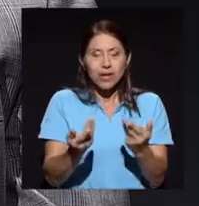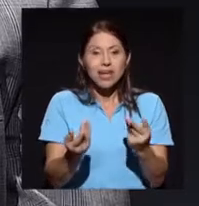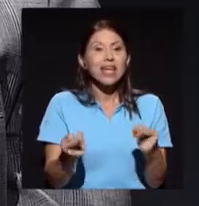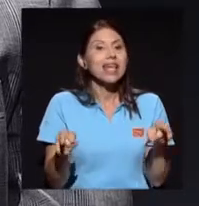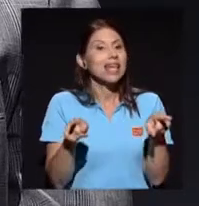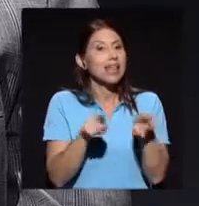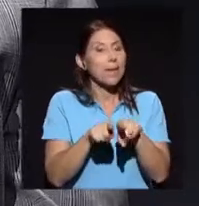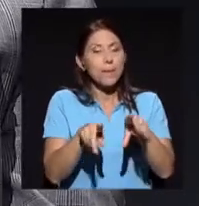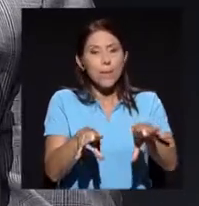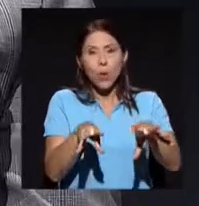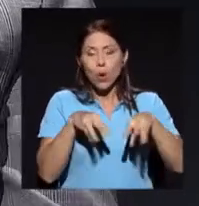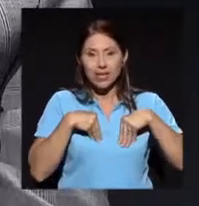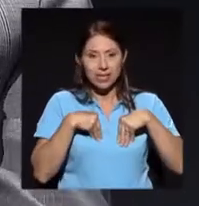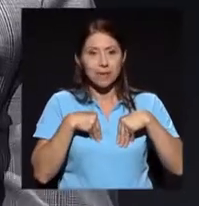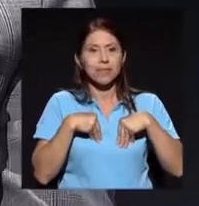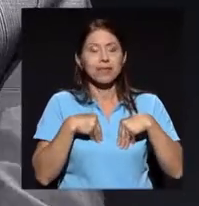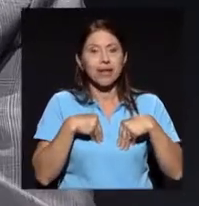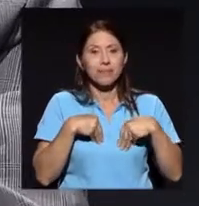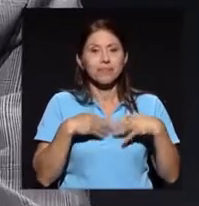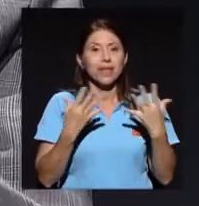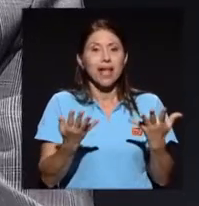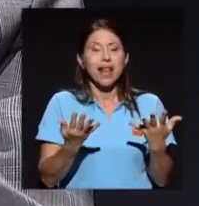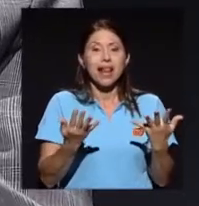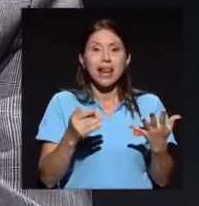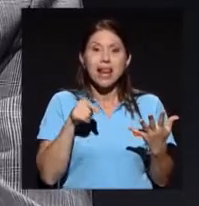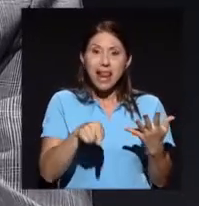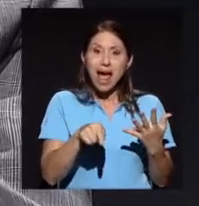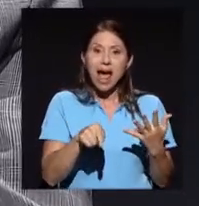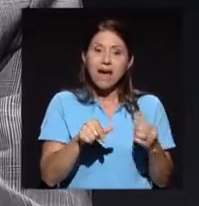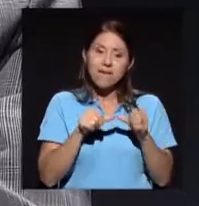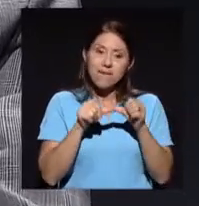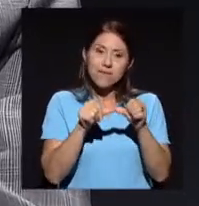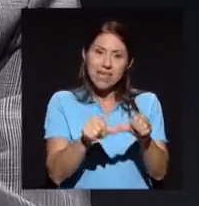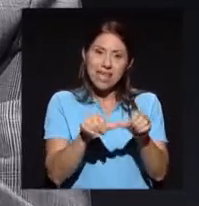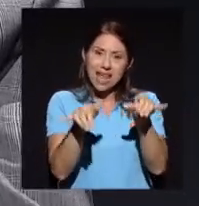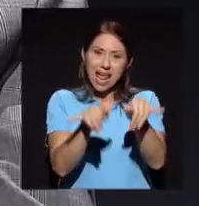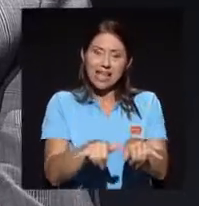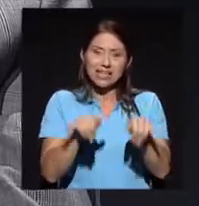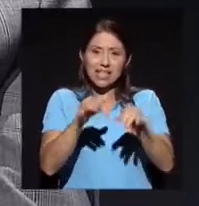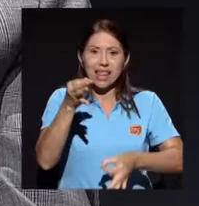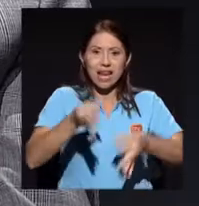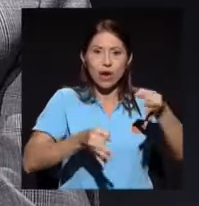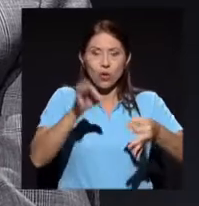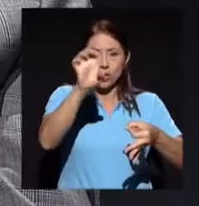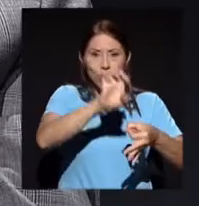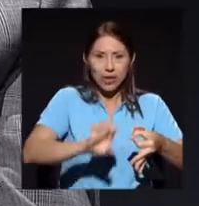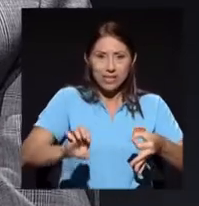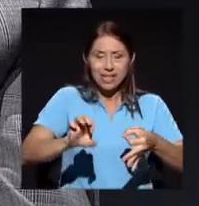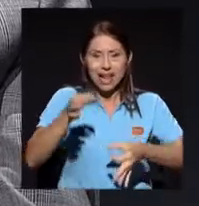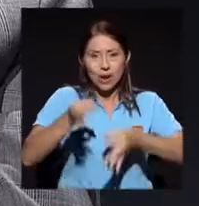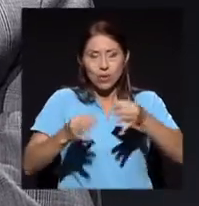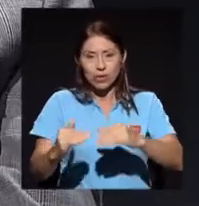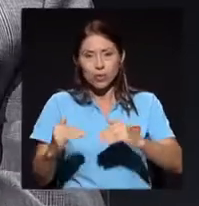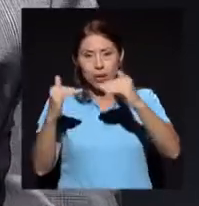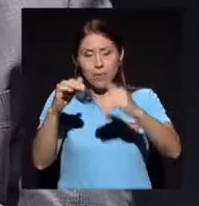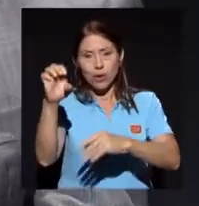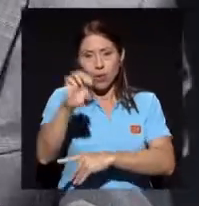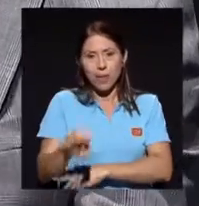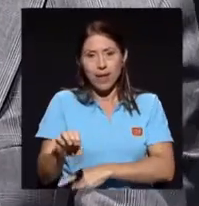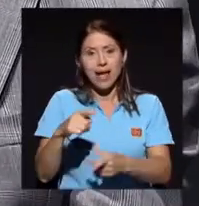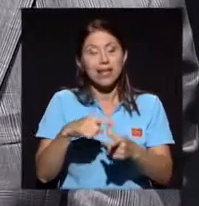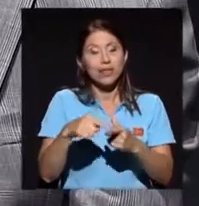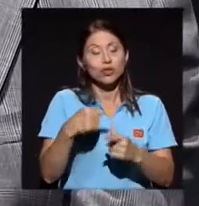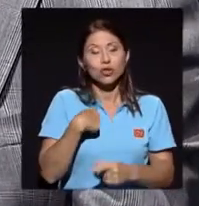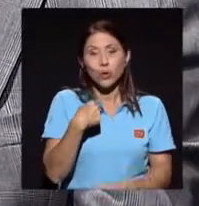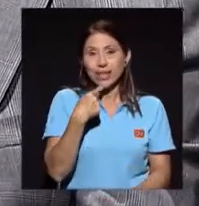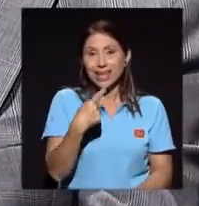aceptar la la vigencia o la jurisdicción de la corte europea de justicia de la corte suprema cuando yo diría